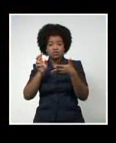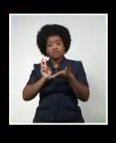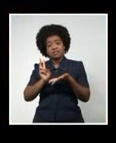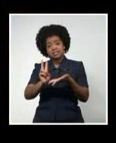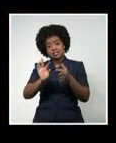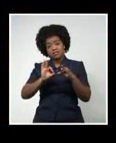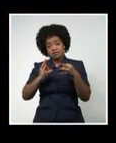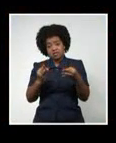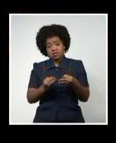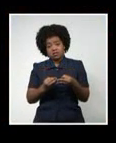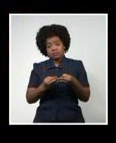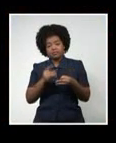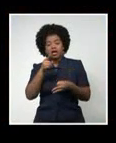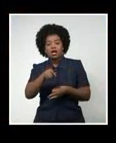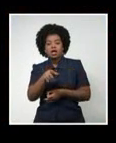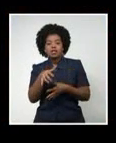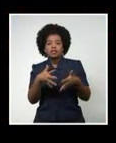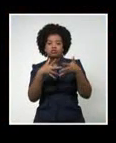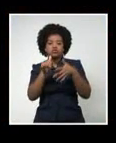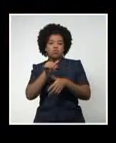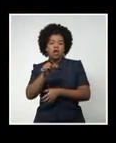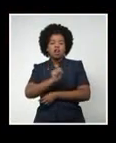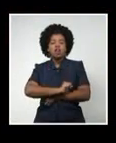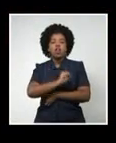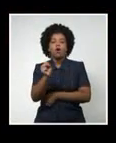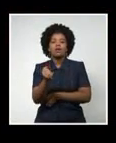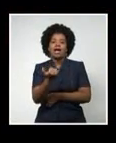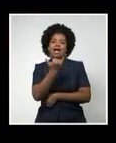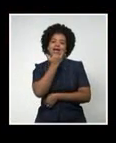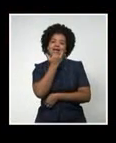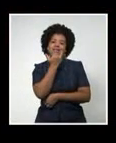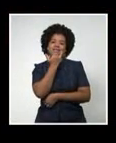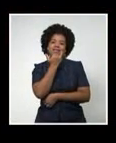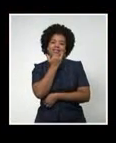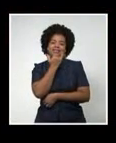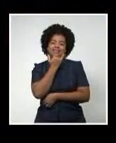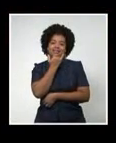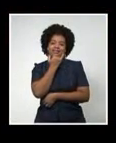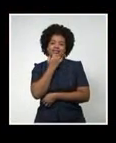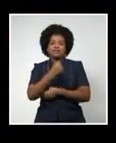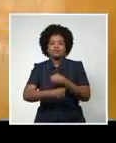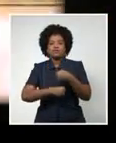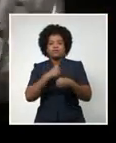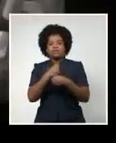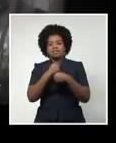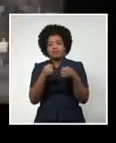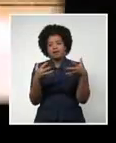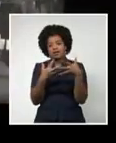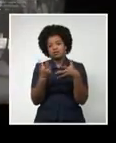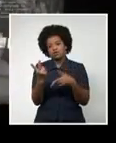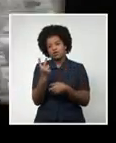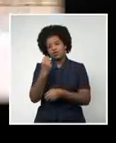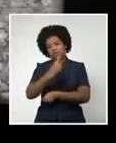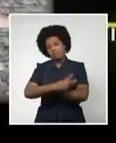De modo que ellos lograron provocarle un daño a los instrumentos que se utilizan para las relaciones bilaterales.